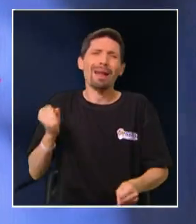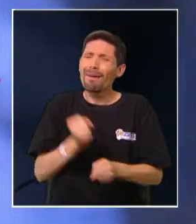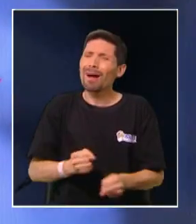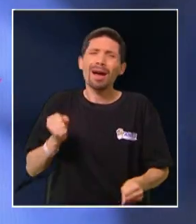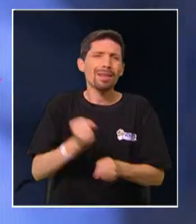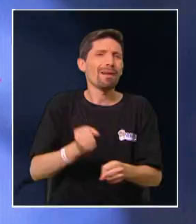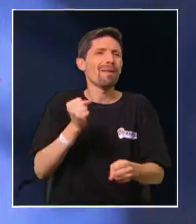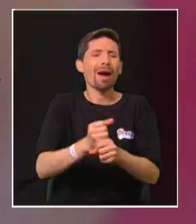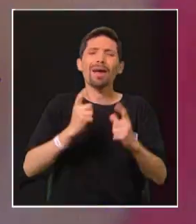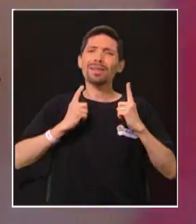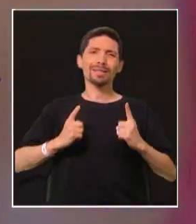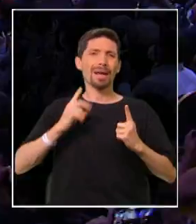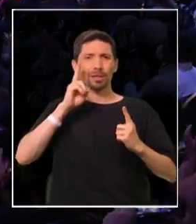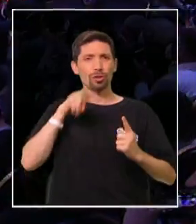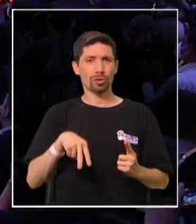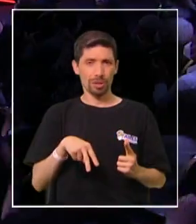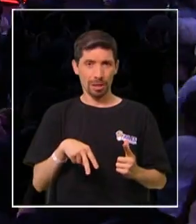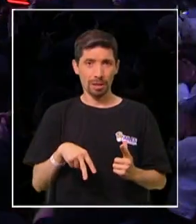propia salud.